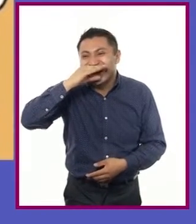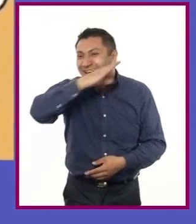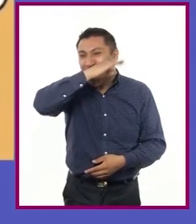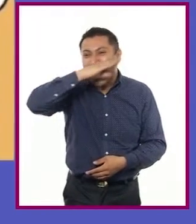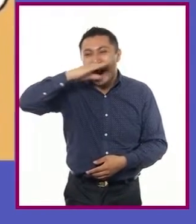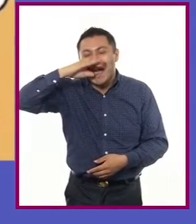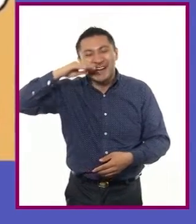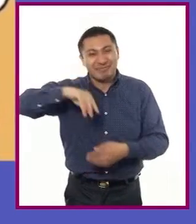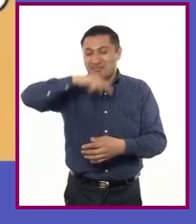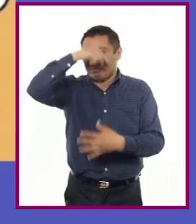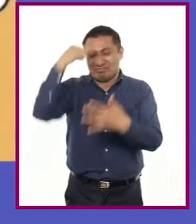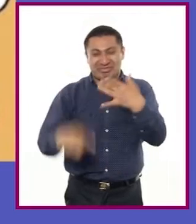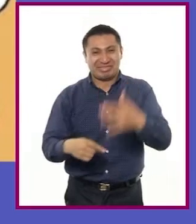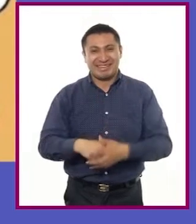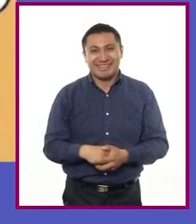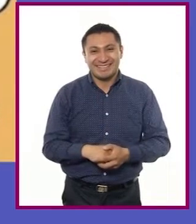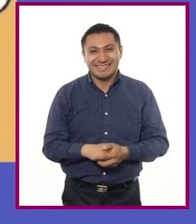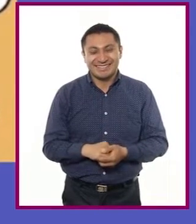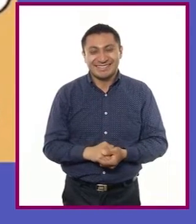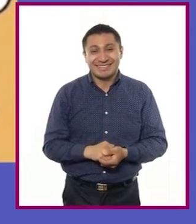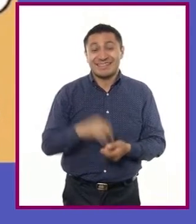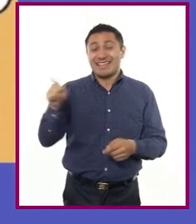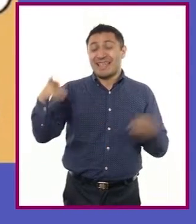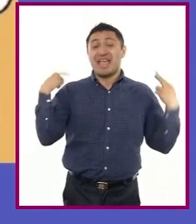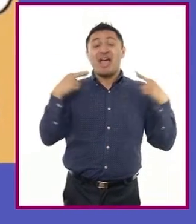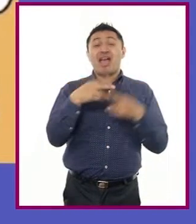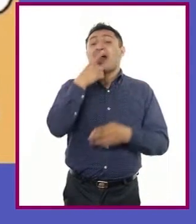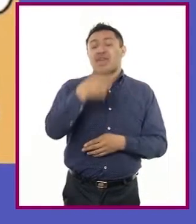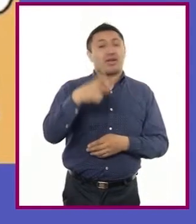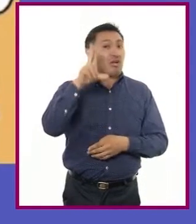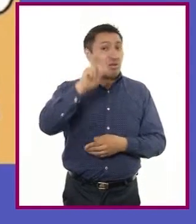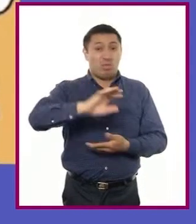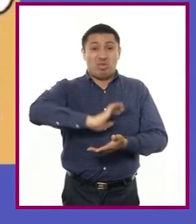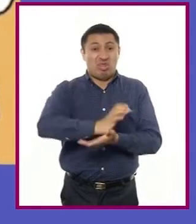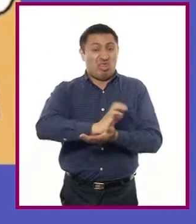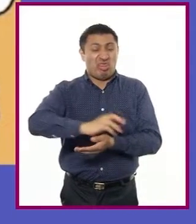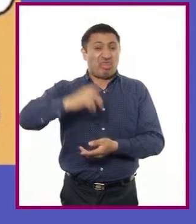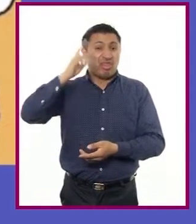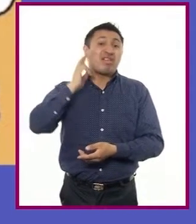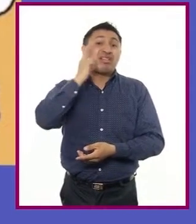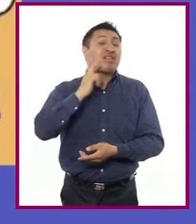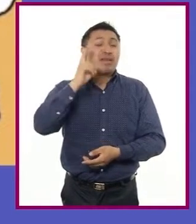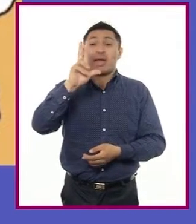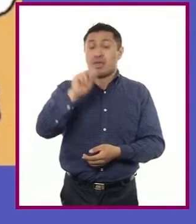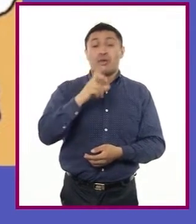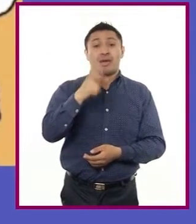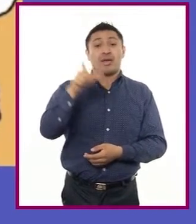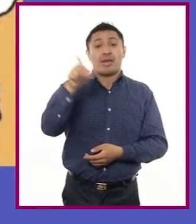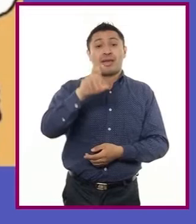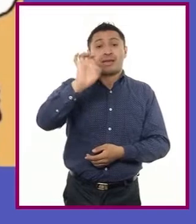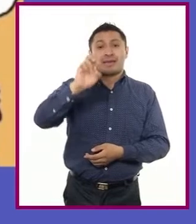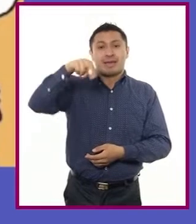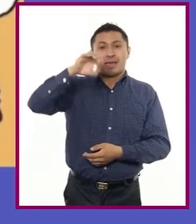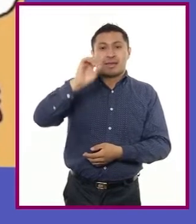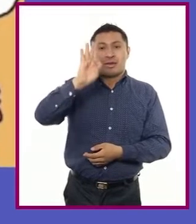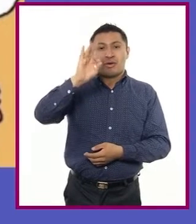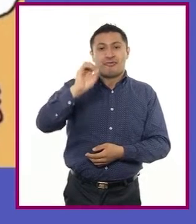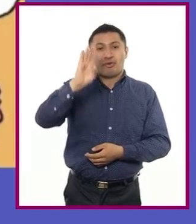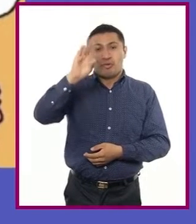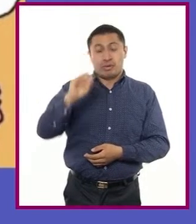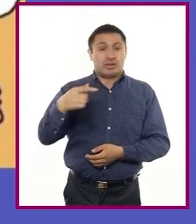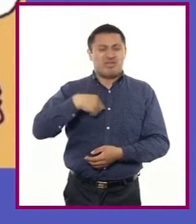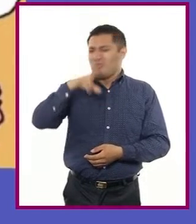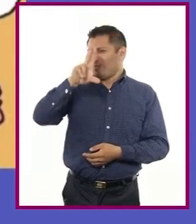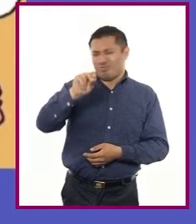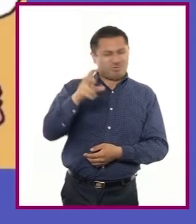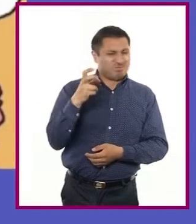maestra Cuquita nos dijo que eso no es ser racista, sino xenófobo. Pues mucho menos soy eso, porque ni